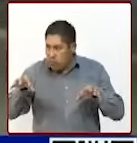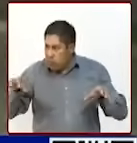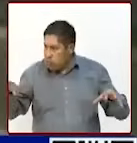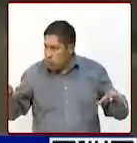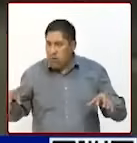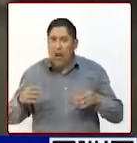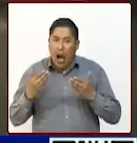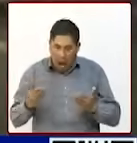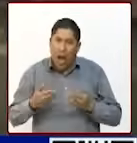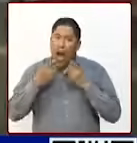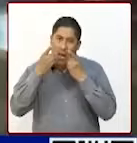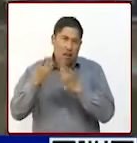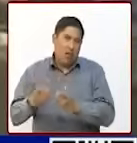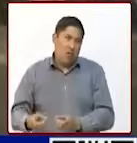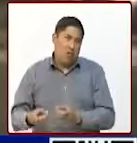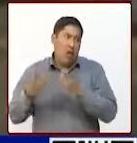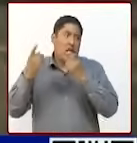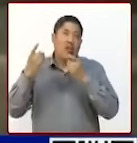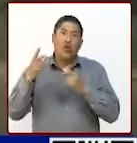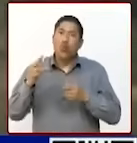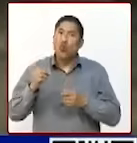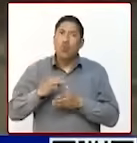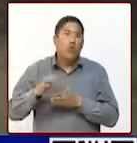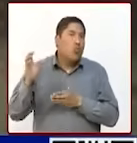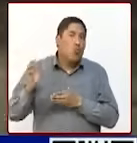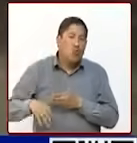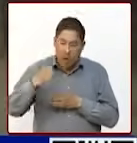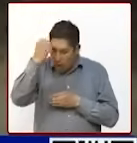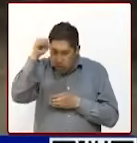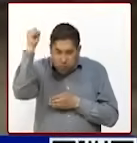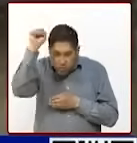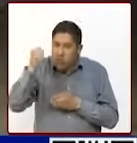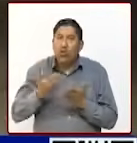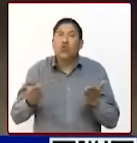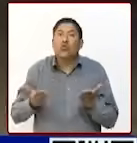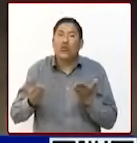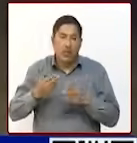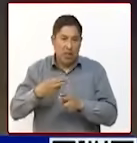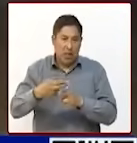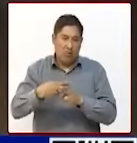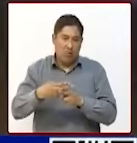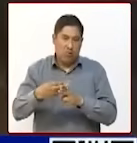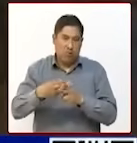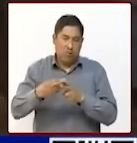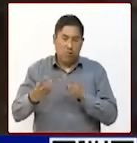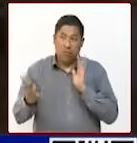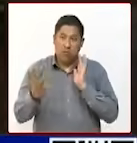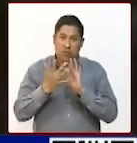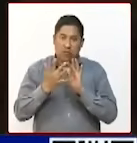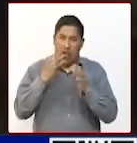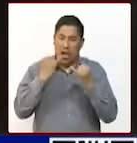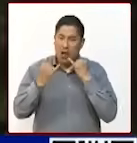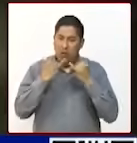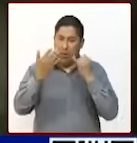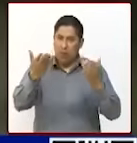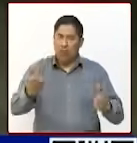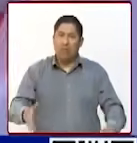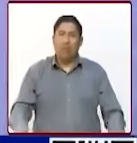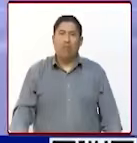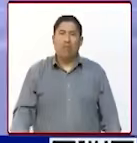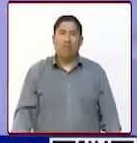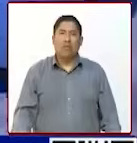como denuncias de que no estarían cumpliendo el auto de buen gobierno. Así que enseguida estaremos volviendo con los informes de Carlos Ligero.